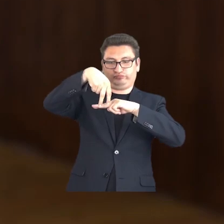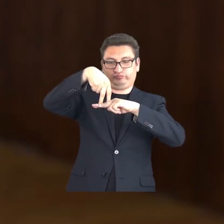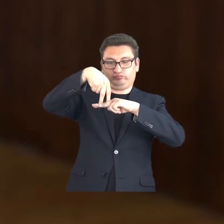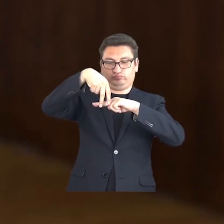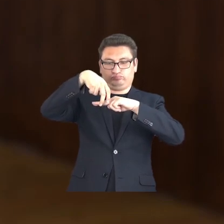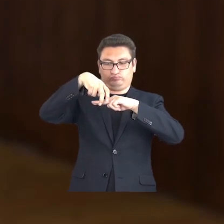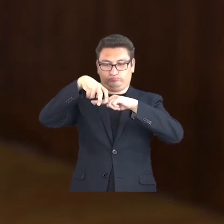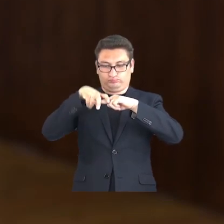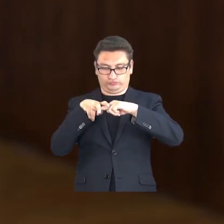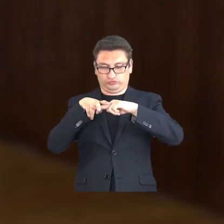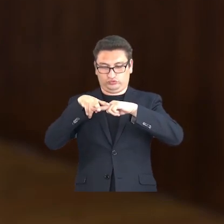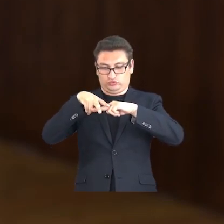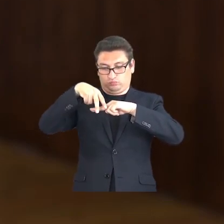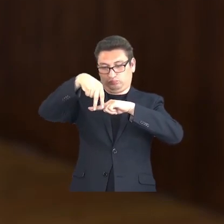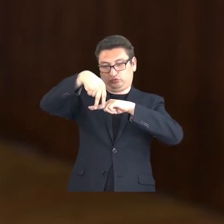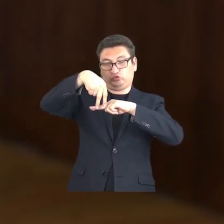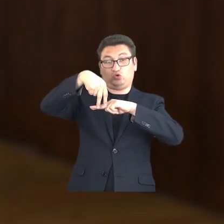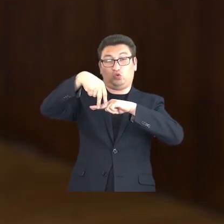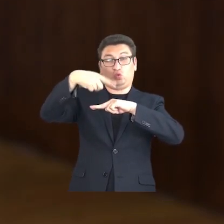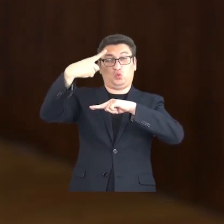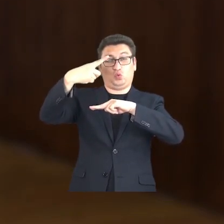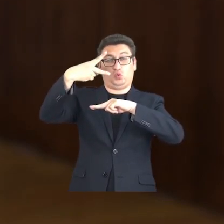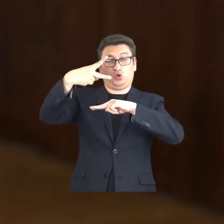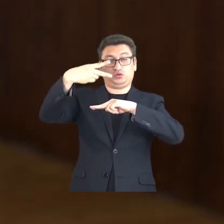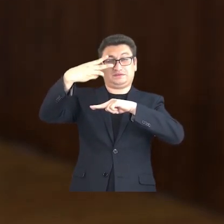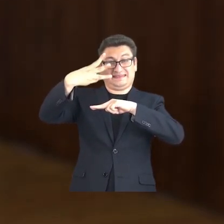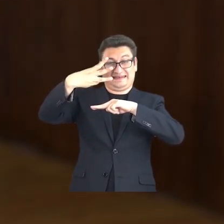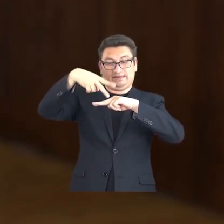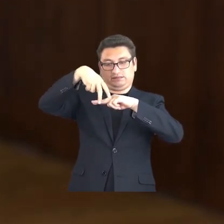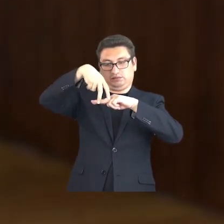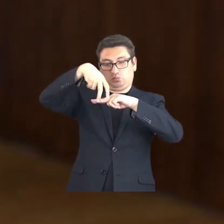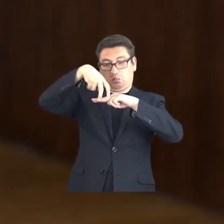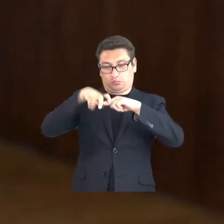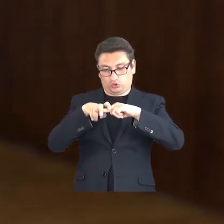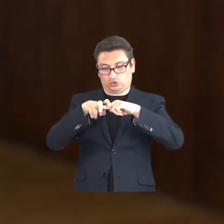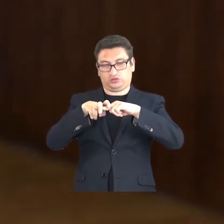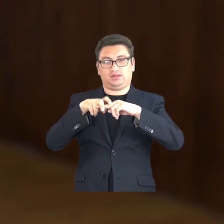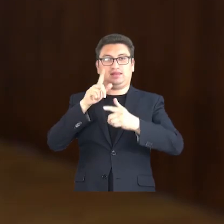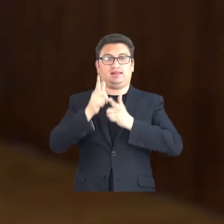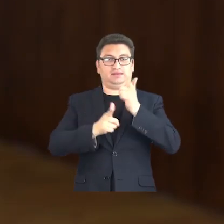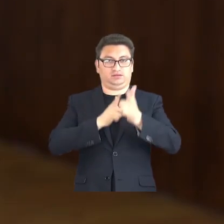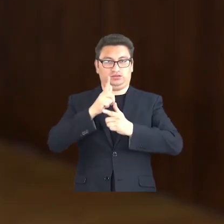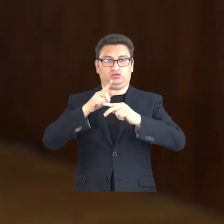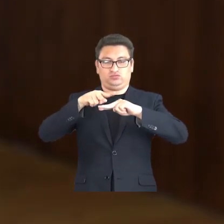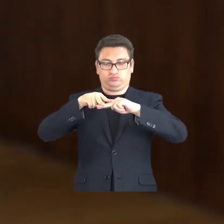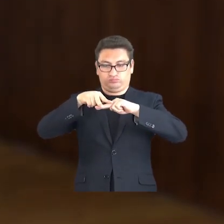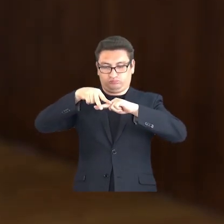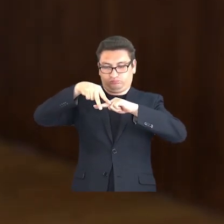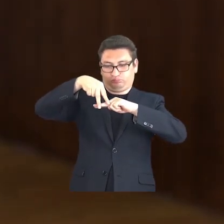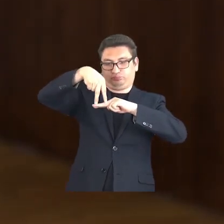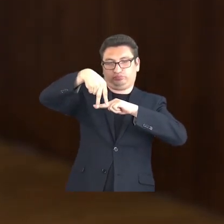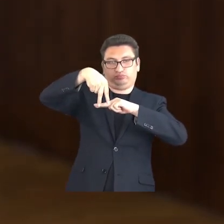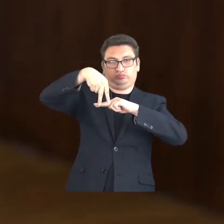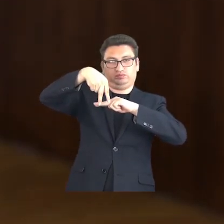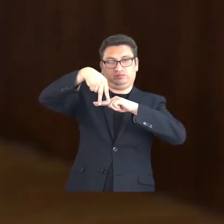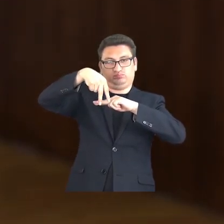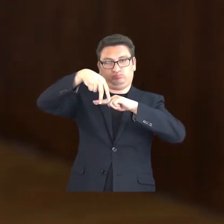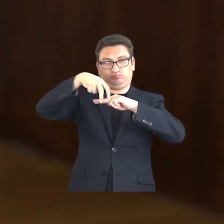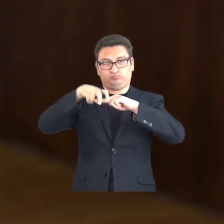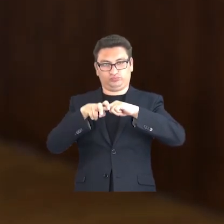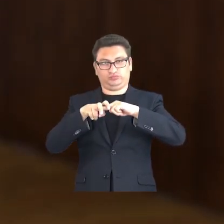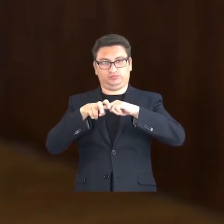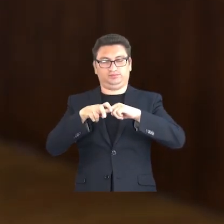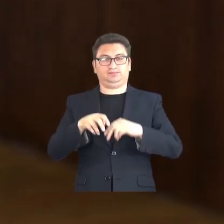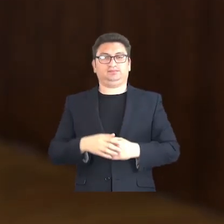la posición mientras cuentas hasta 3 y vuelve a sentarte lentamente en la silla. Mantén los pies bien apoyados.